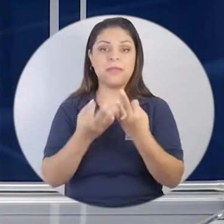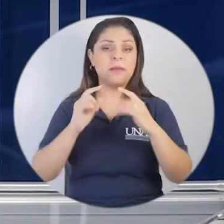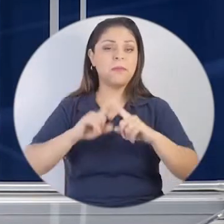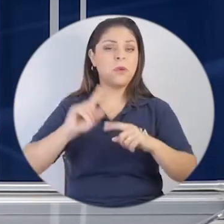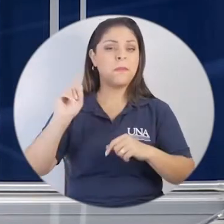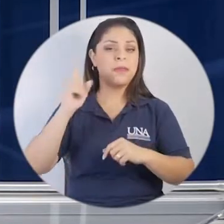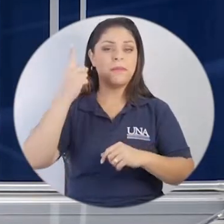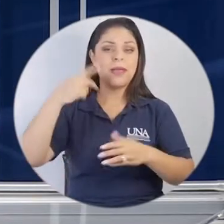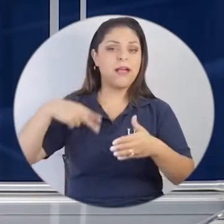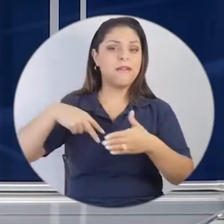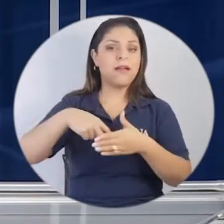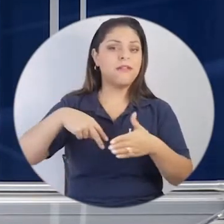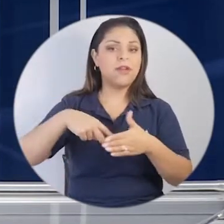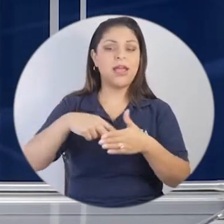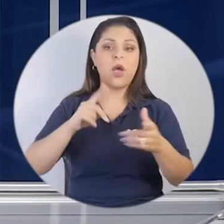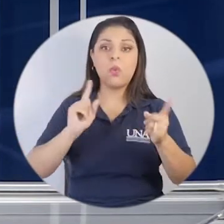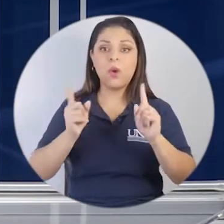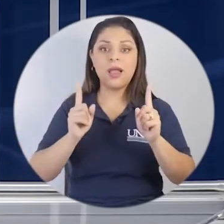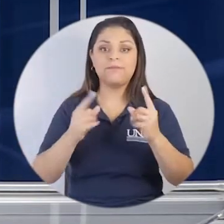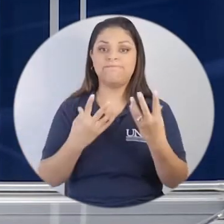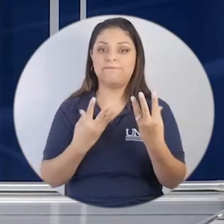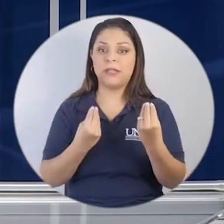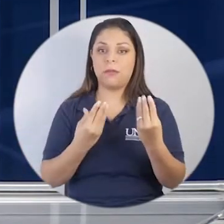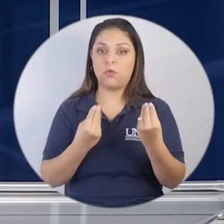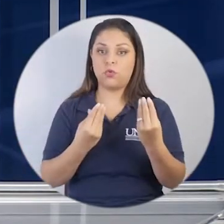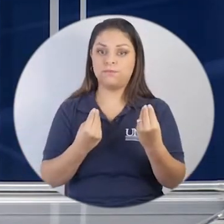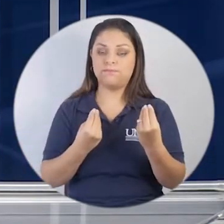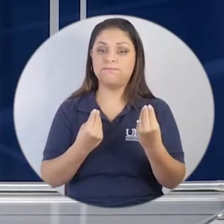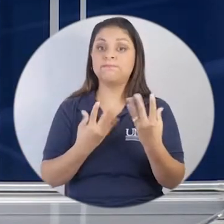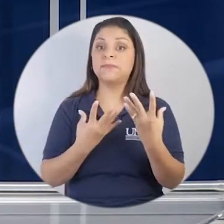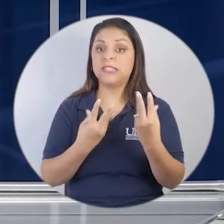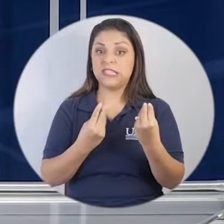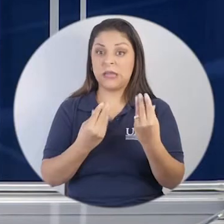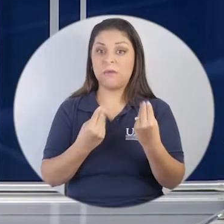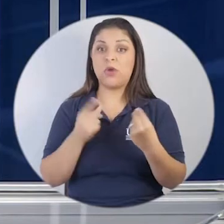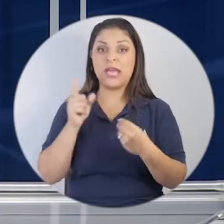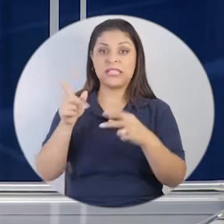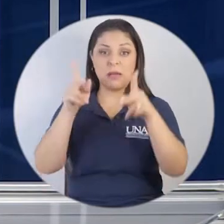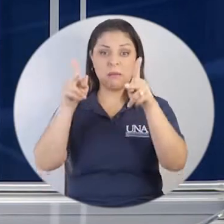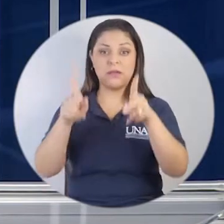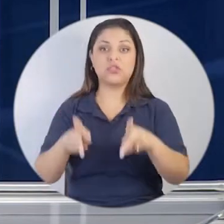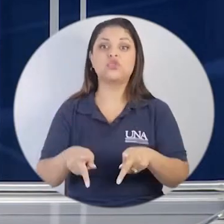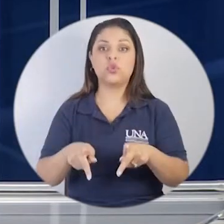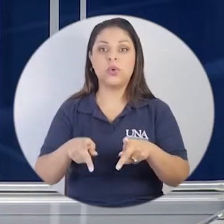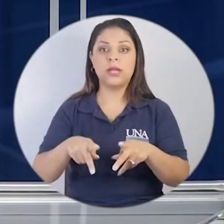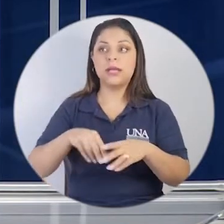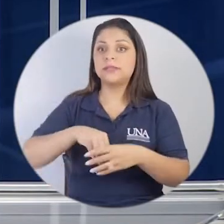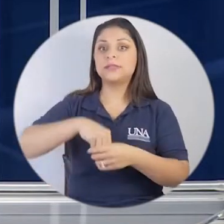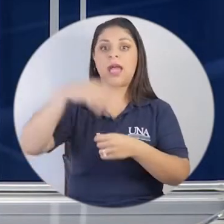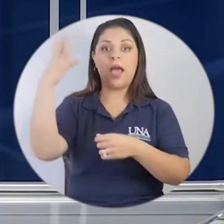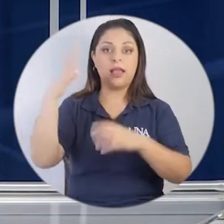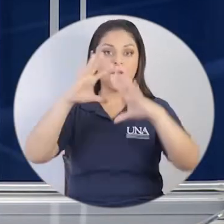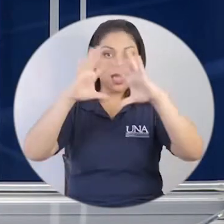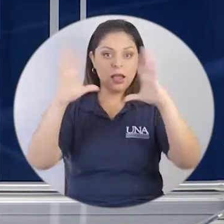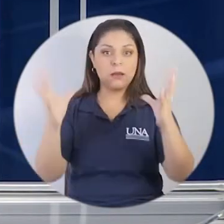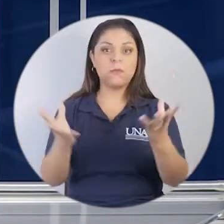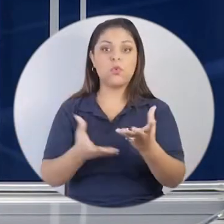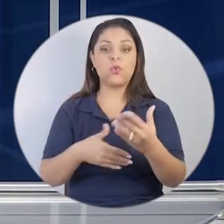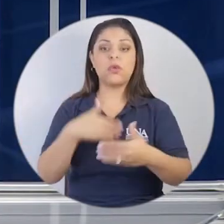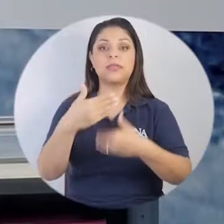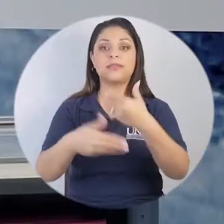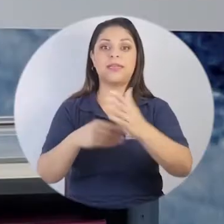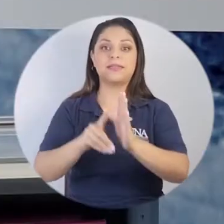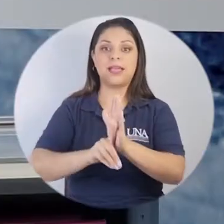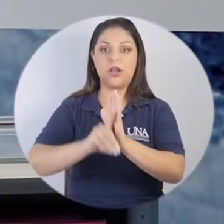primera barrera que debe romperse es esa del temor, ¿verdad? Del temor de que esa persona salga al mundo y se desarrolle con toda normalidad.